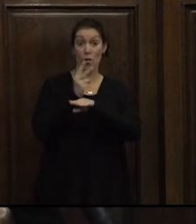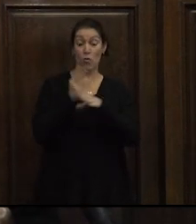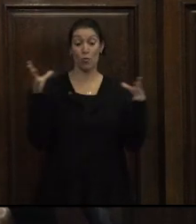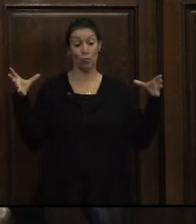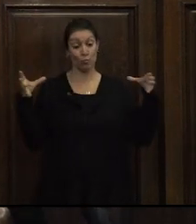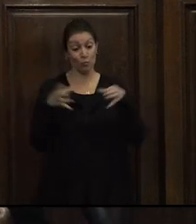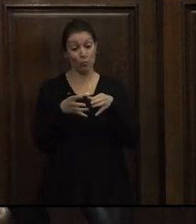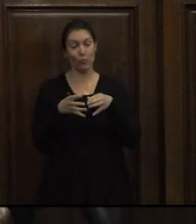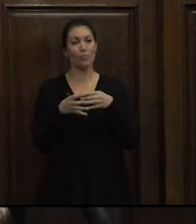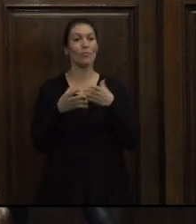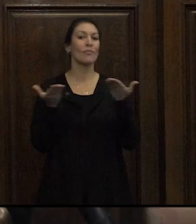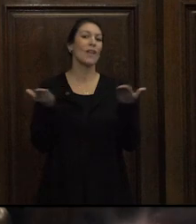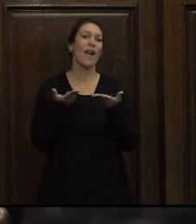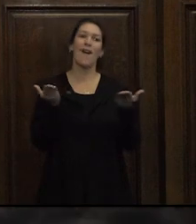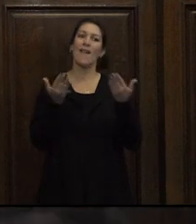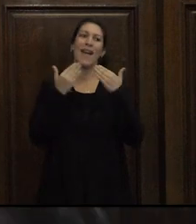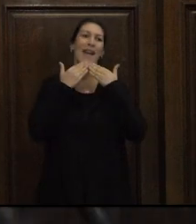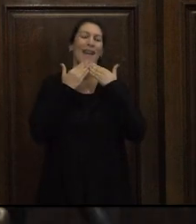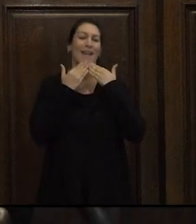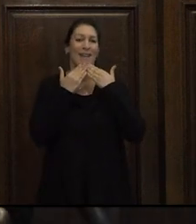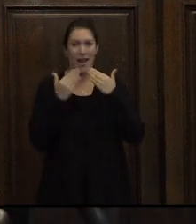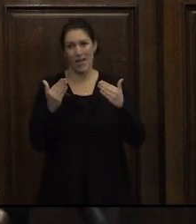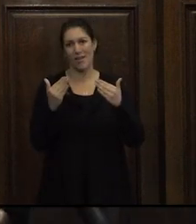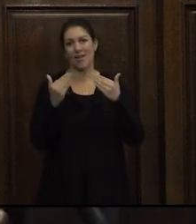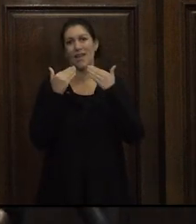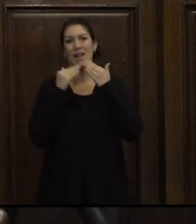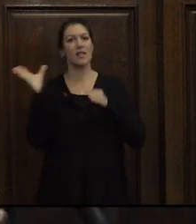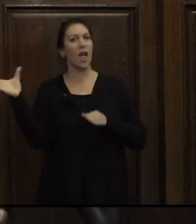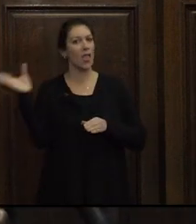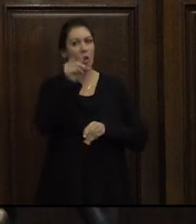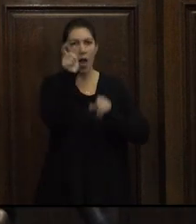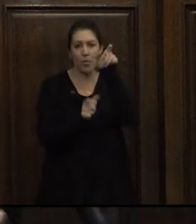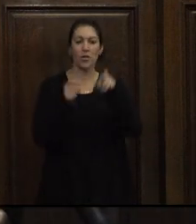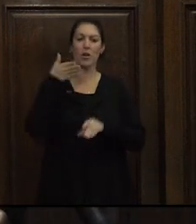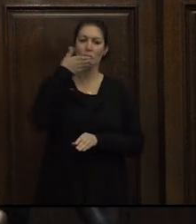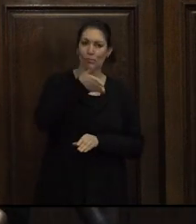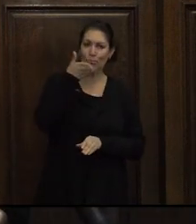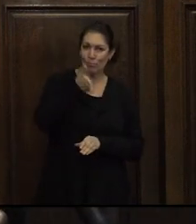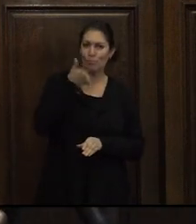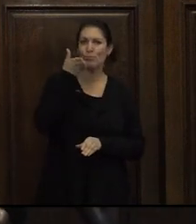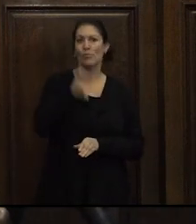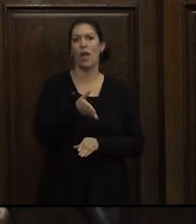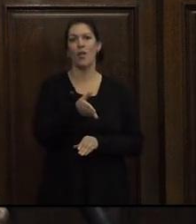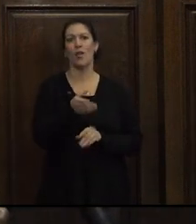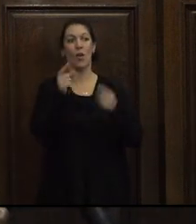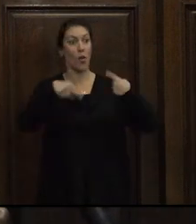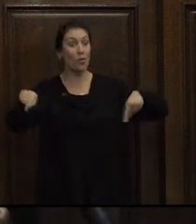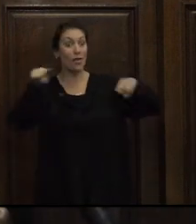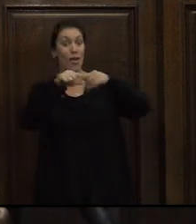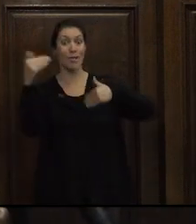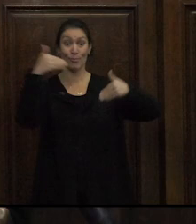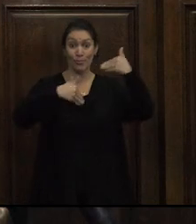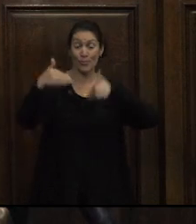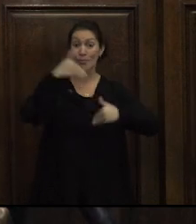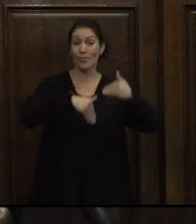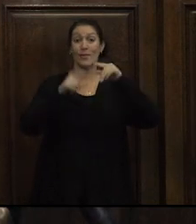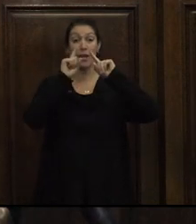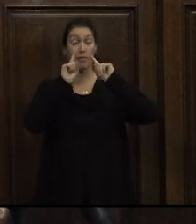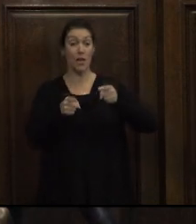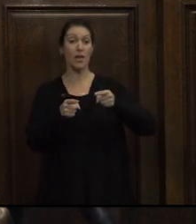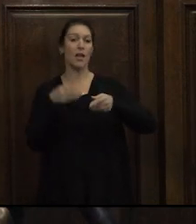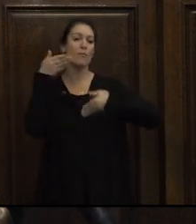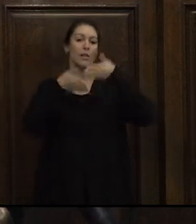me toca en este momento es agradecer a todos los participantes, la asistencia de todos ustedes,